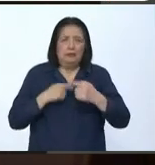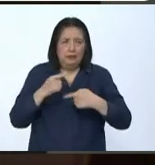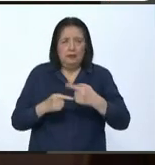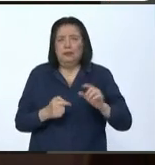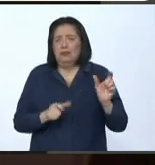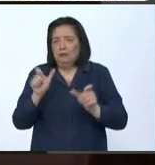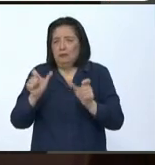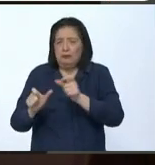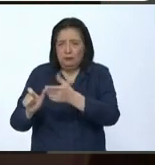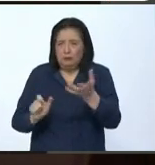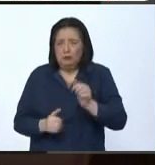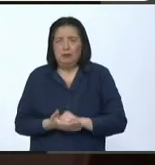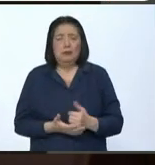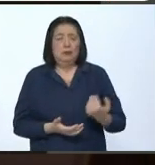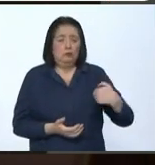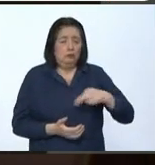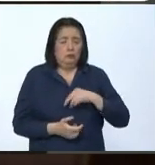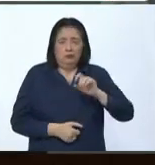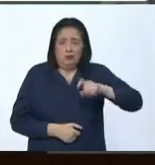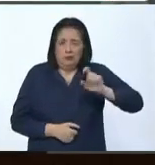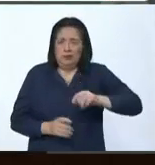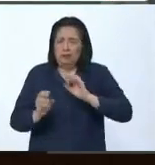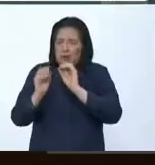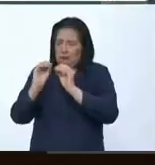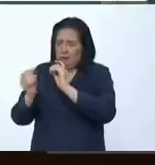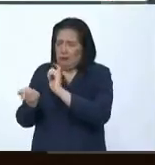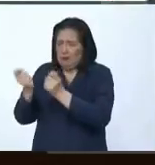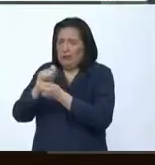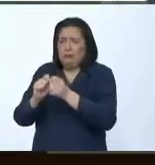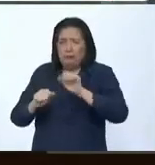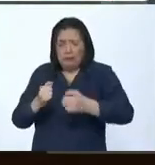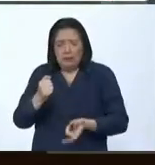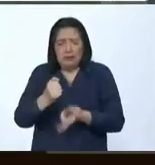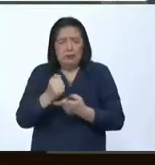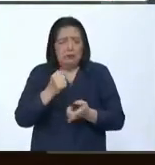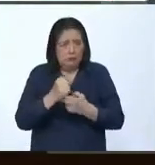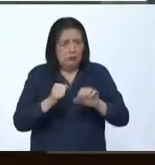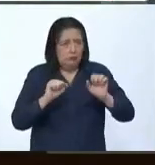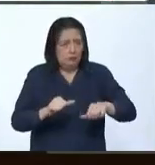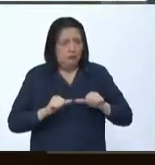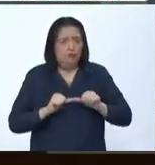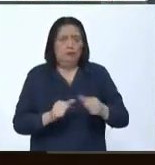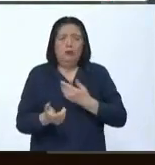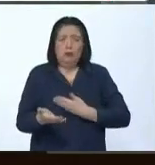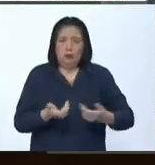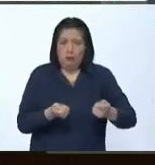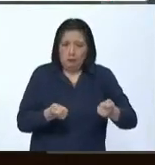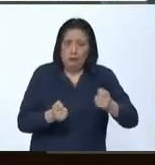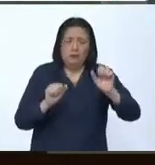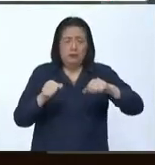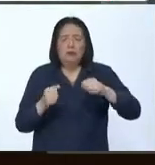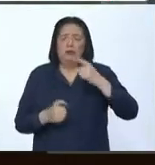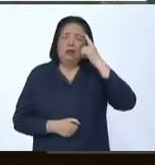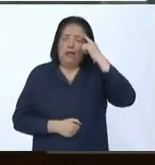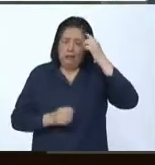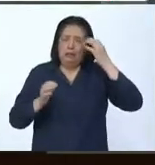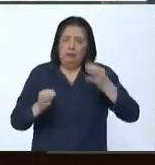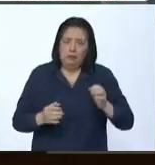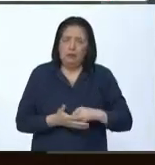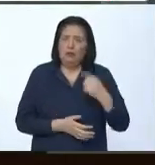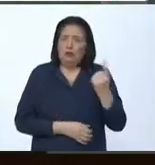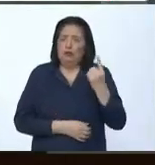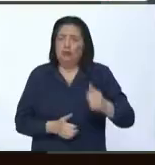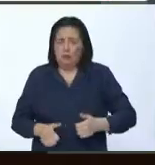ciudadanos. Necesitamos hacer las reformas para garantizar la gobernabilidad, convencidos que solo en